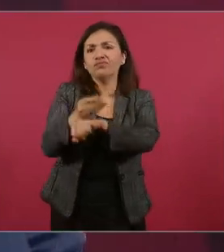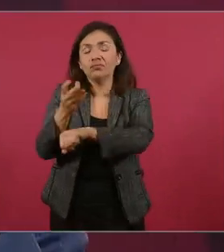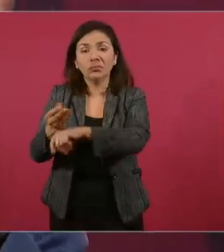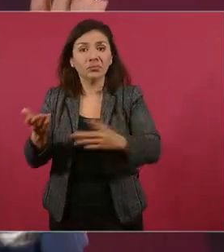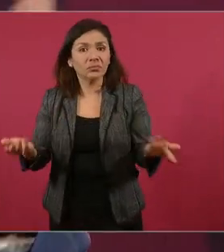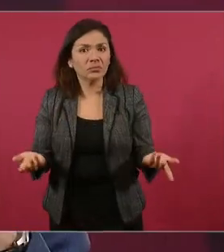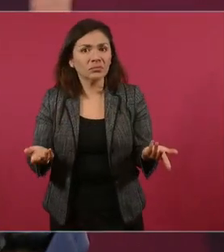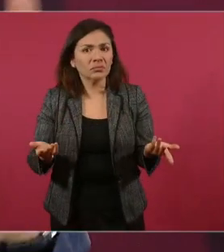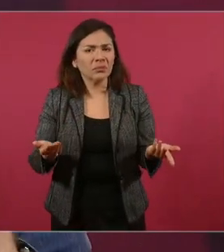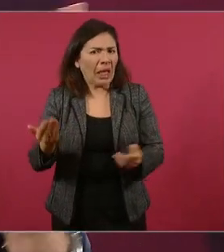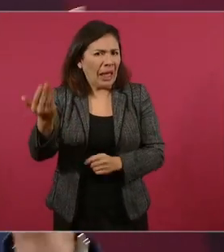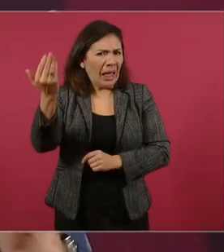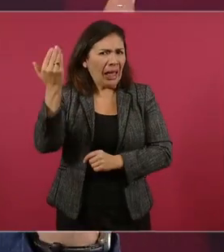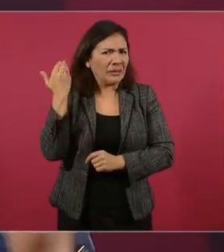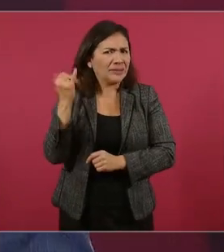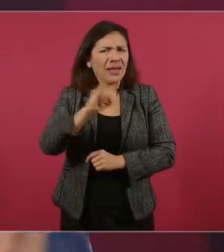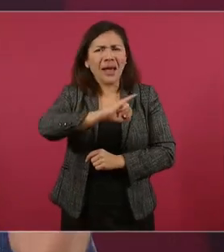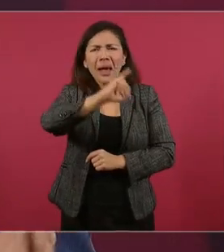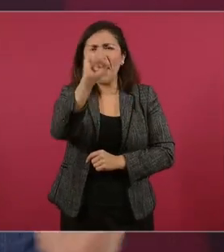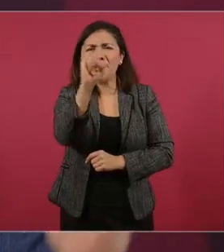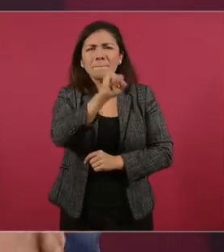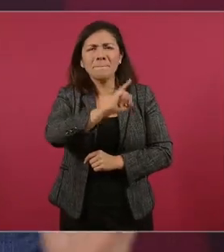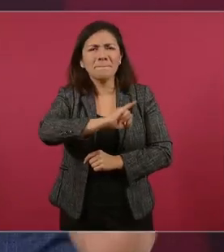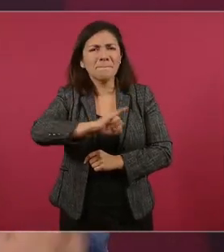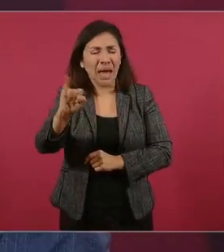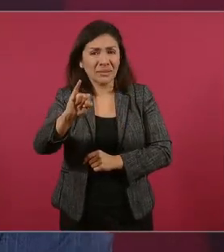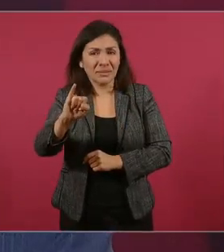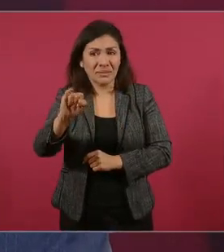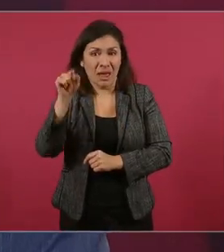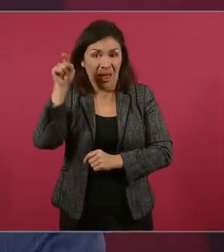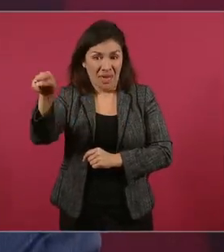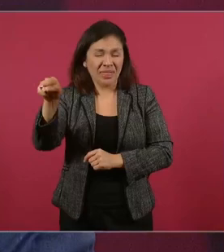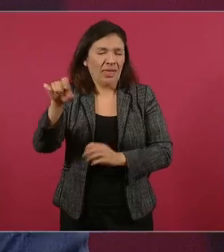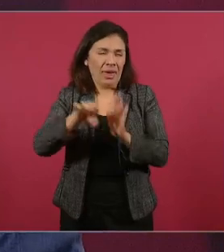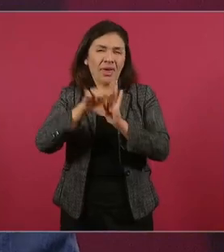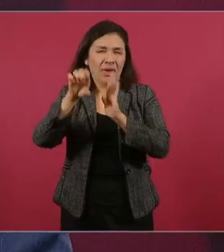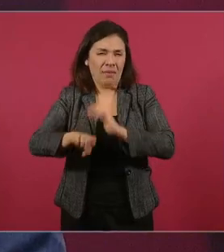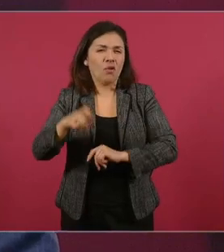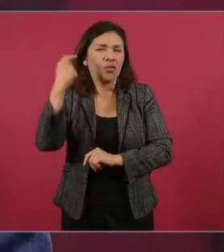Nunca en la historia de Tabasco